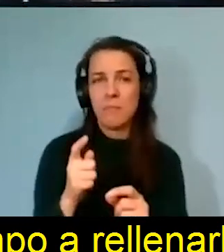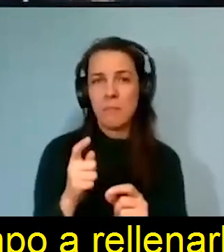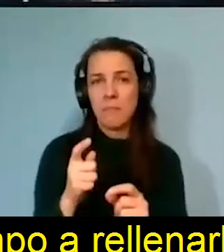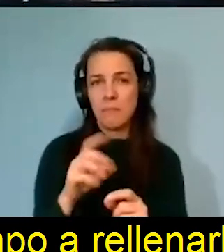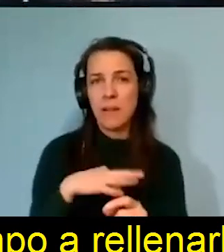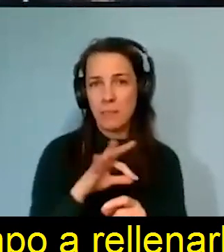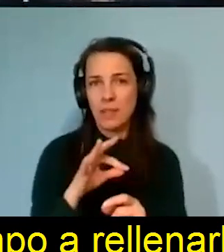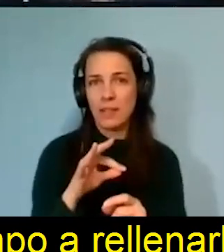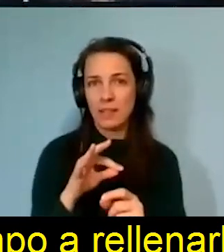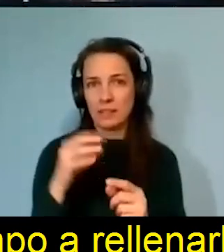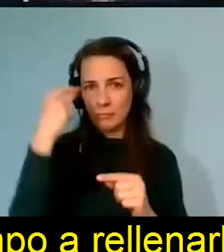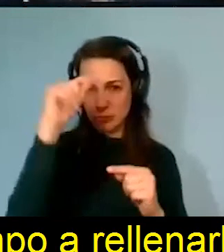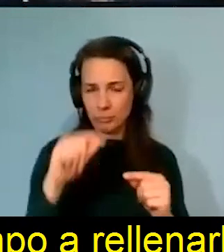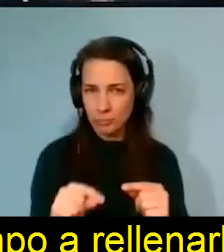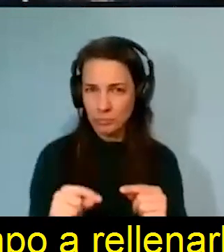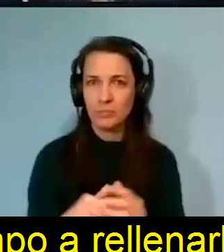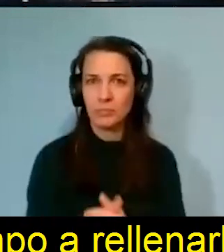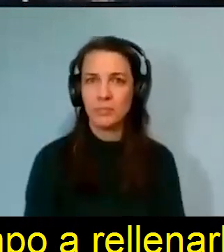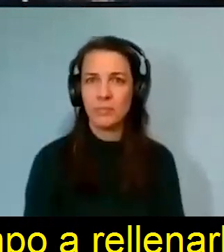podéis rellenar.